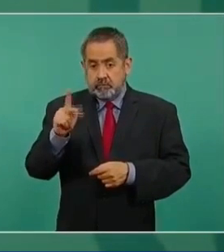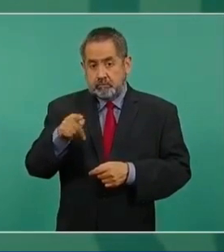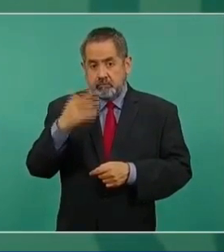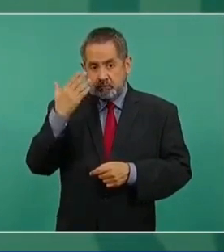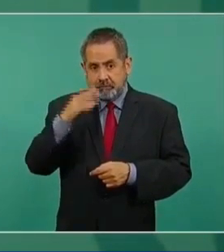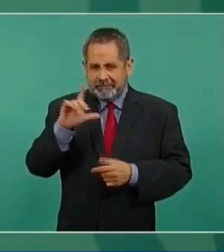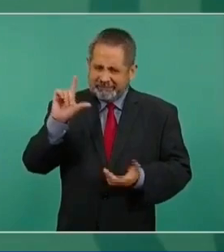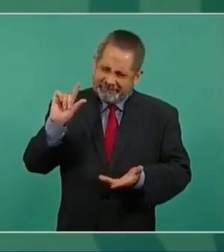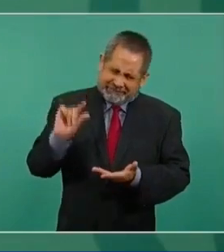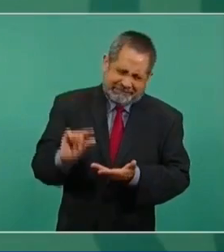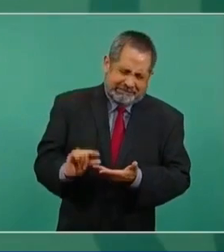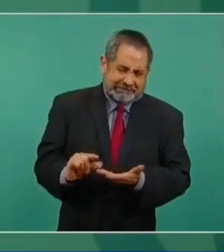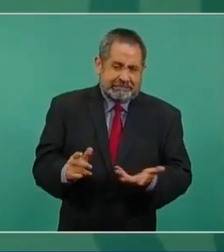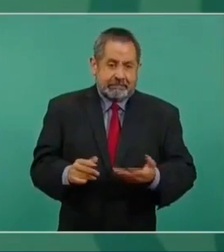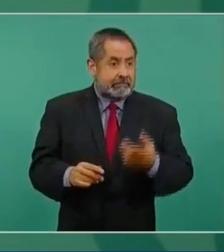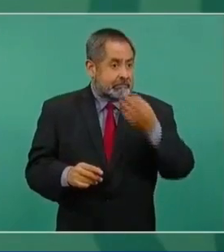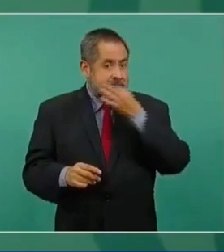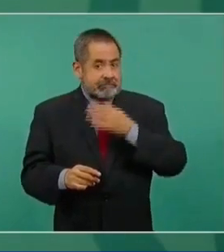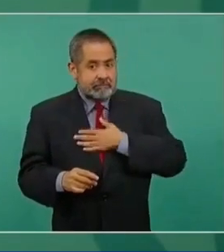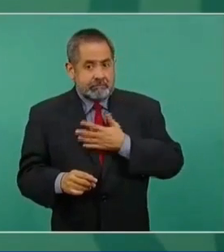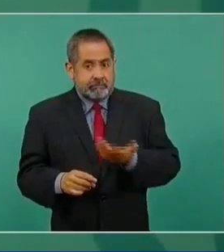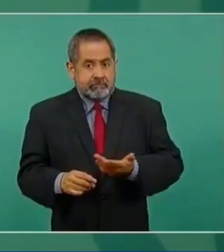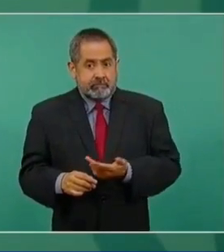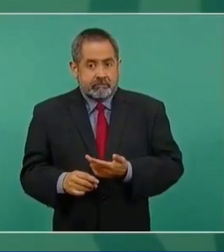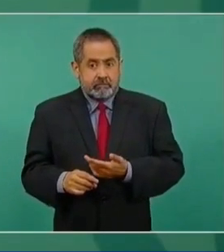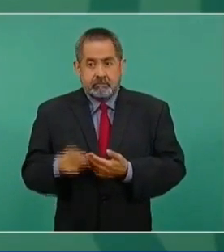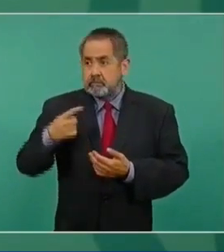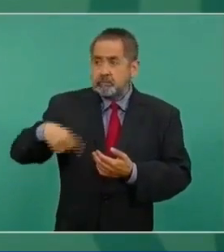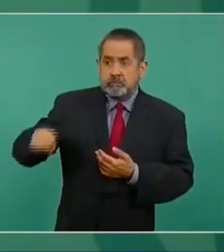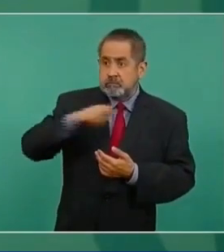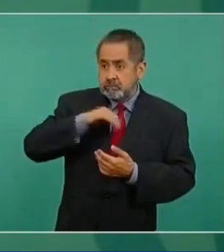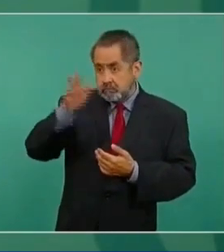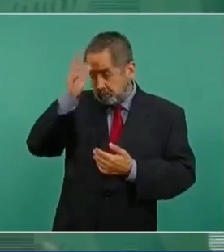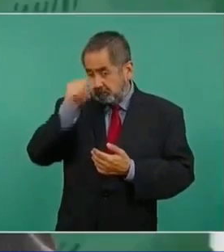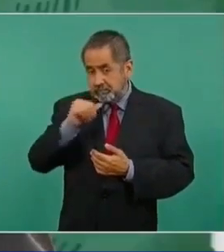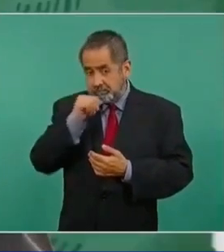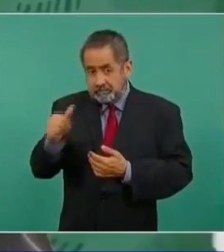a nada, porque me dijo, si no tomamos este acuerdo